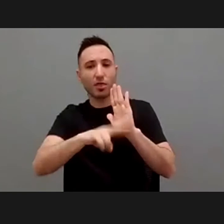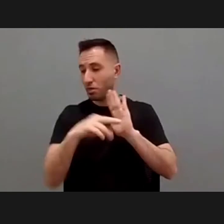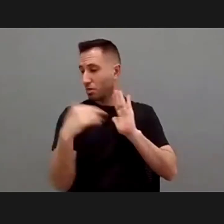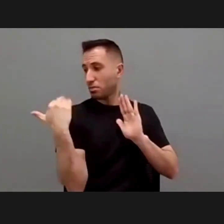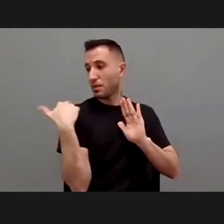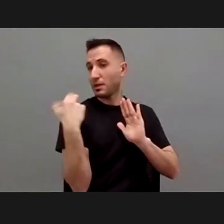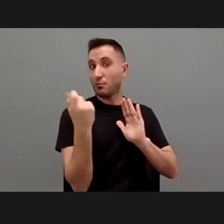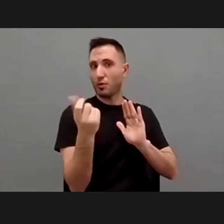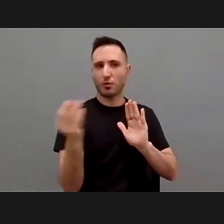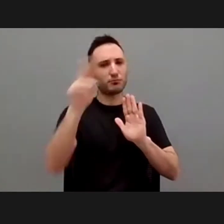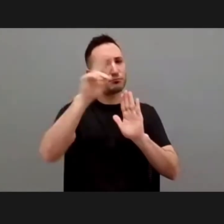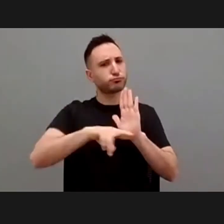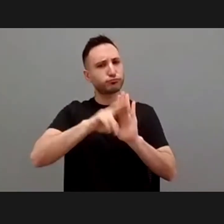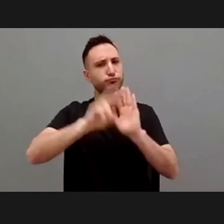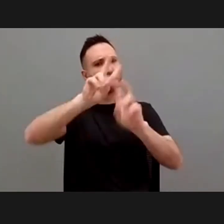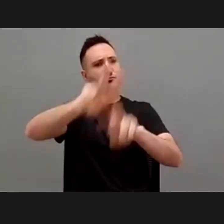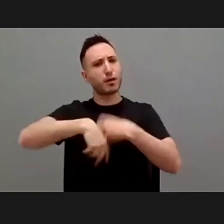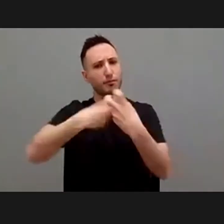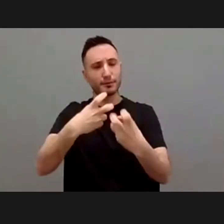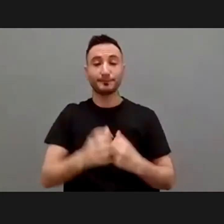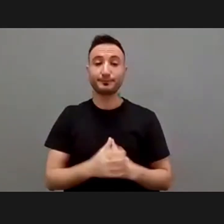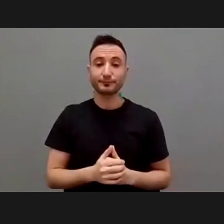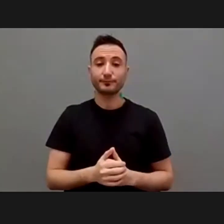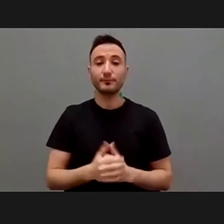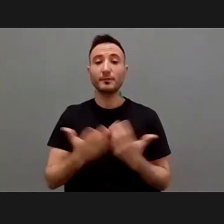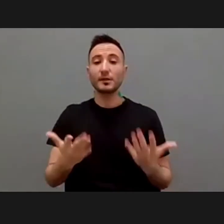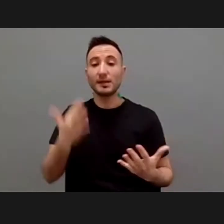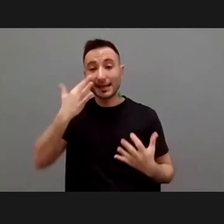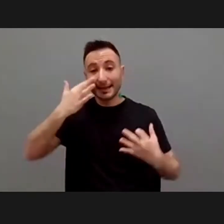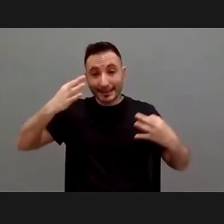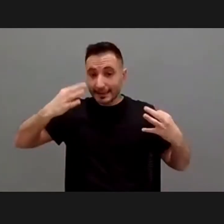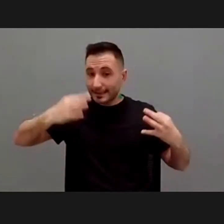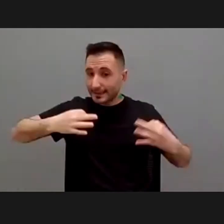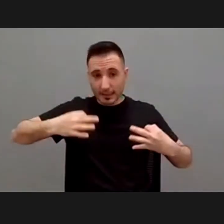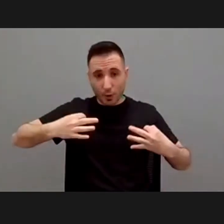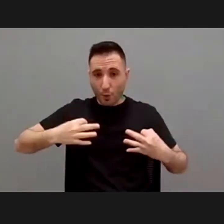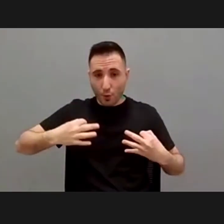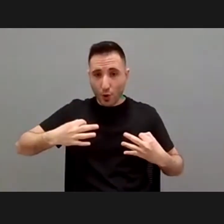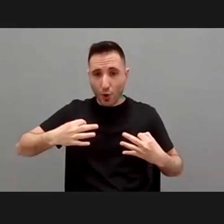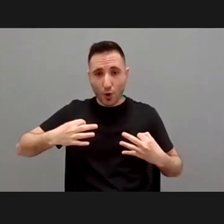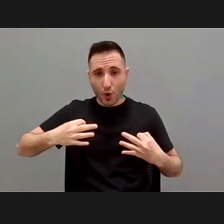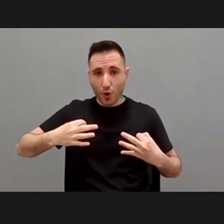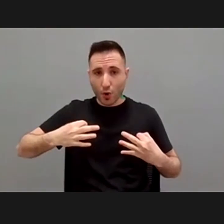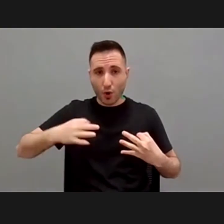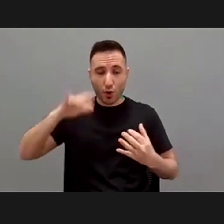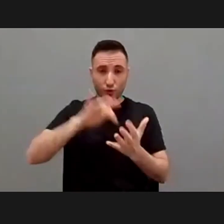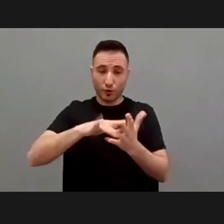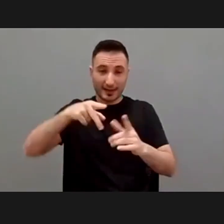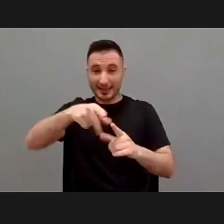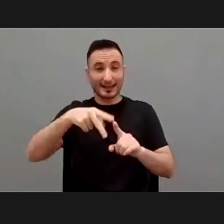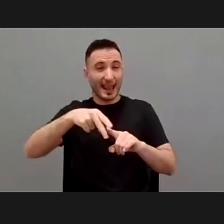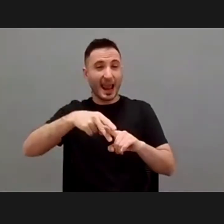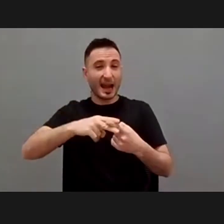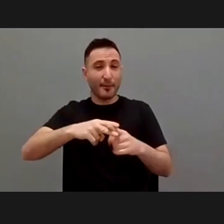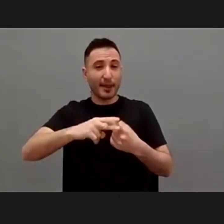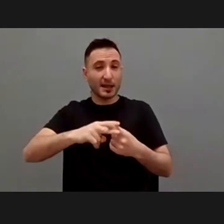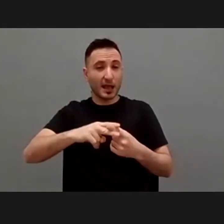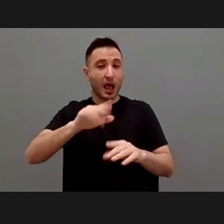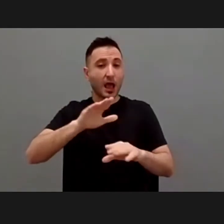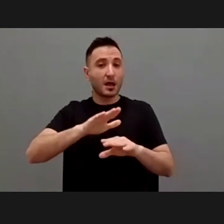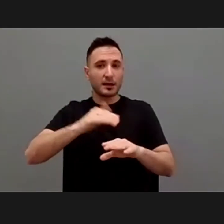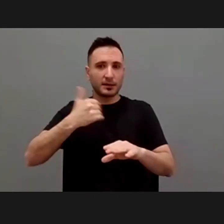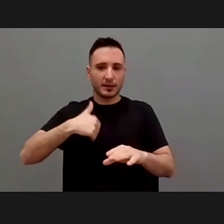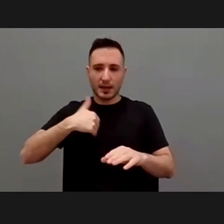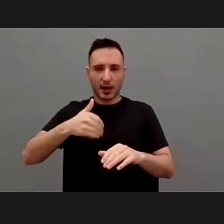¿no? Seguro que gran parte de esa herramienta, ¿no? Ya se